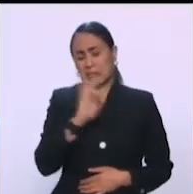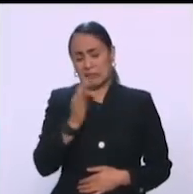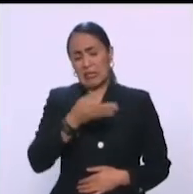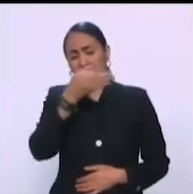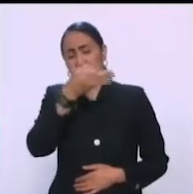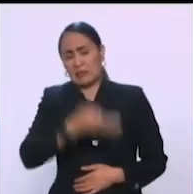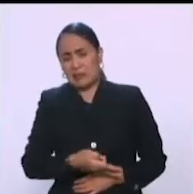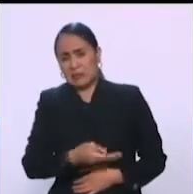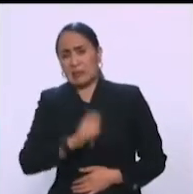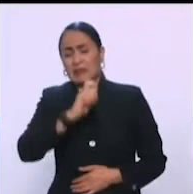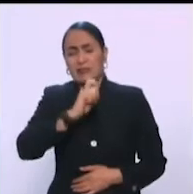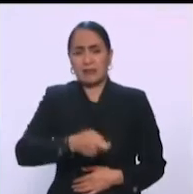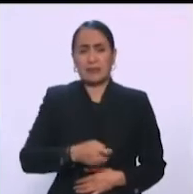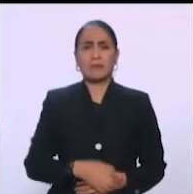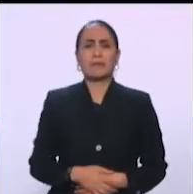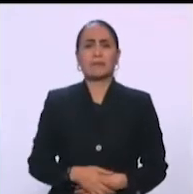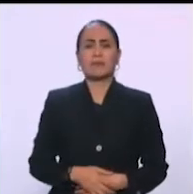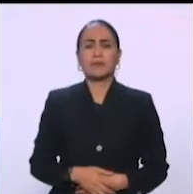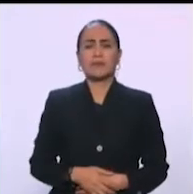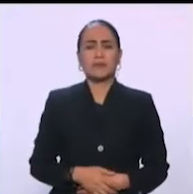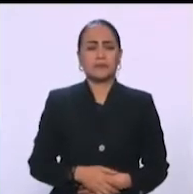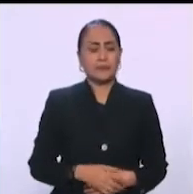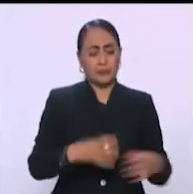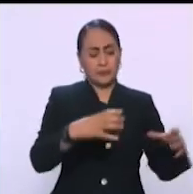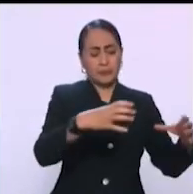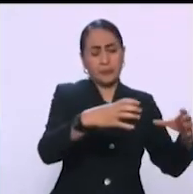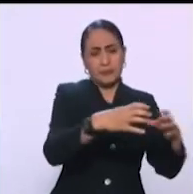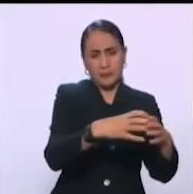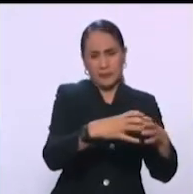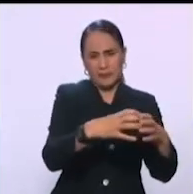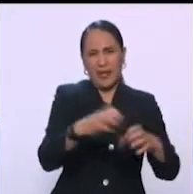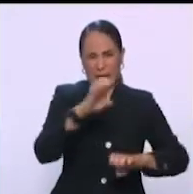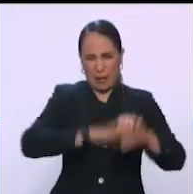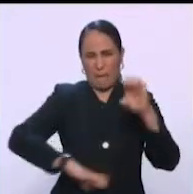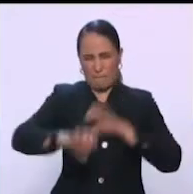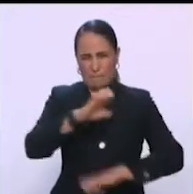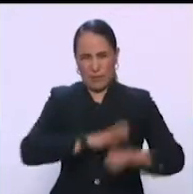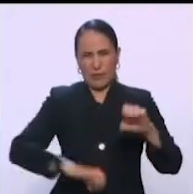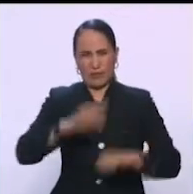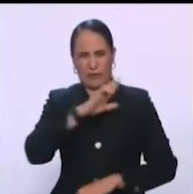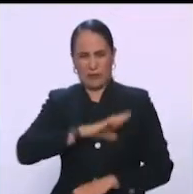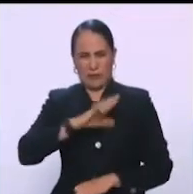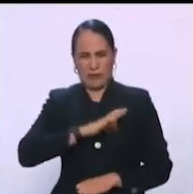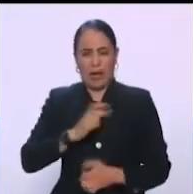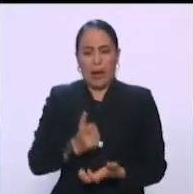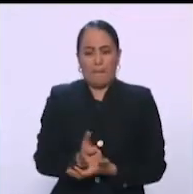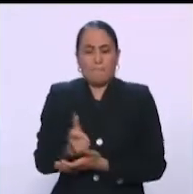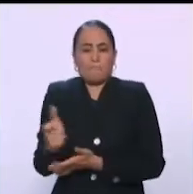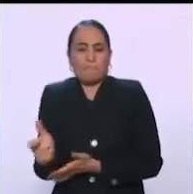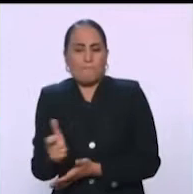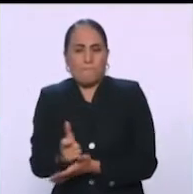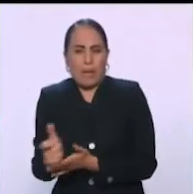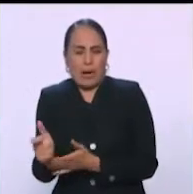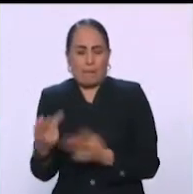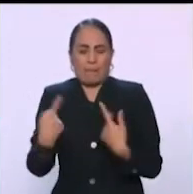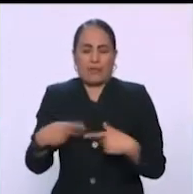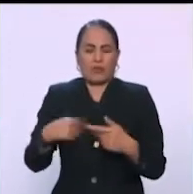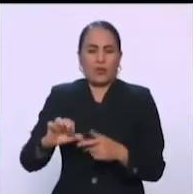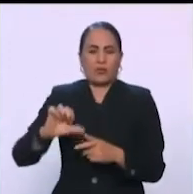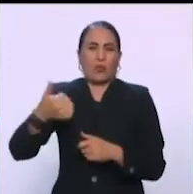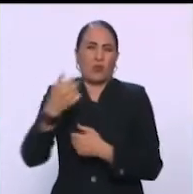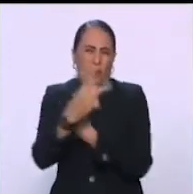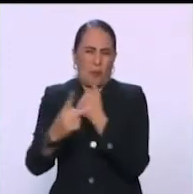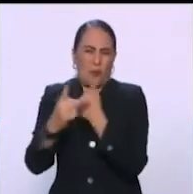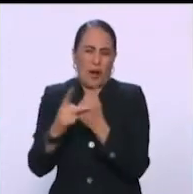esté financiando desde el sector privado ciertos reportajes en el exterior